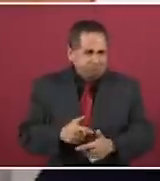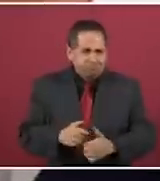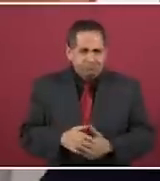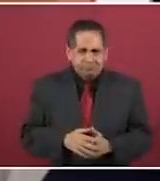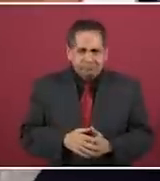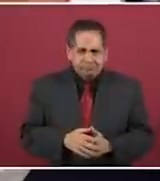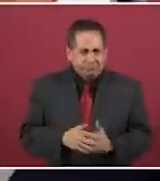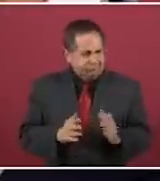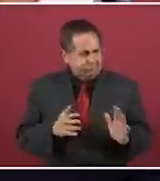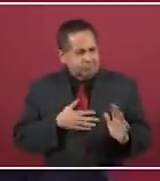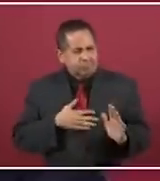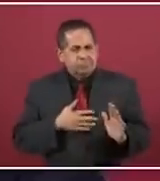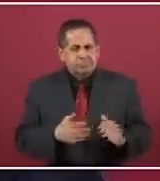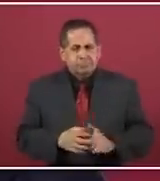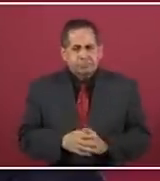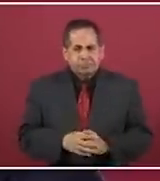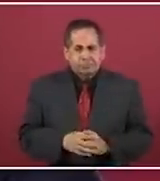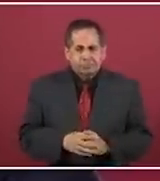yo